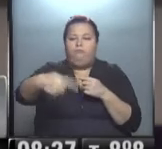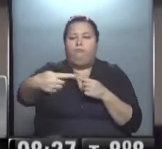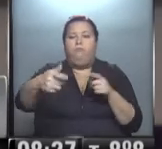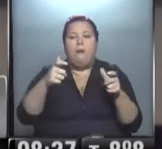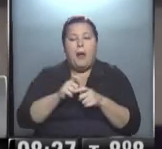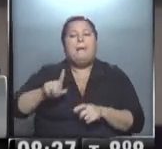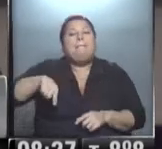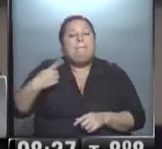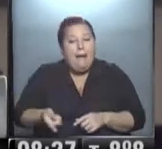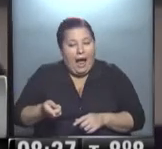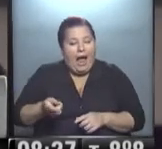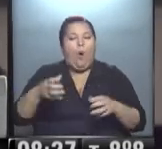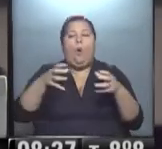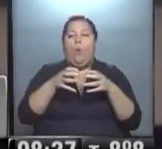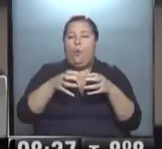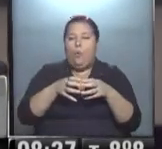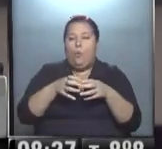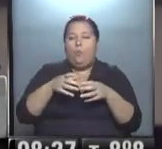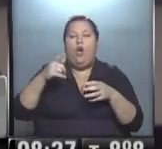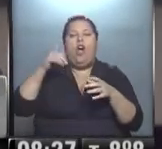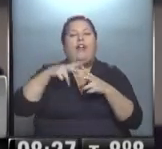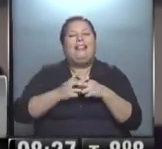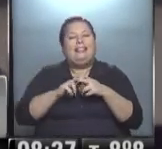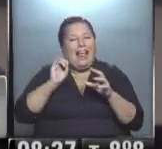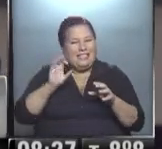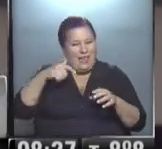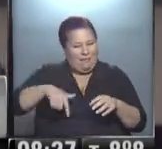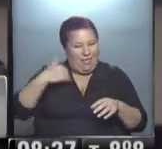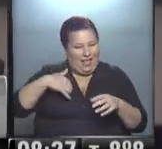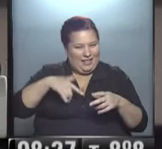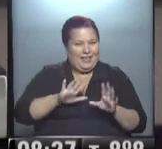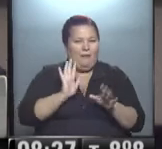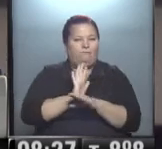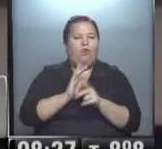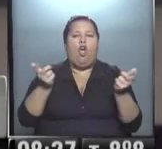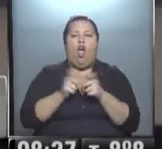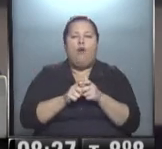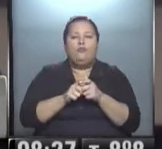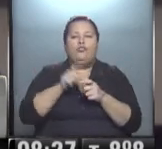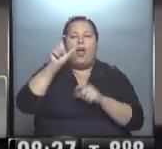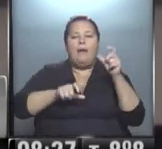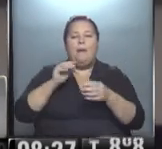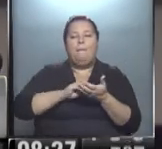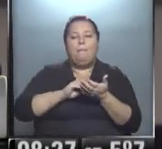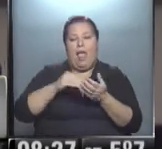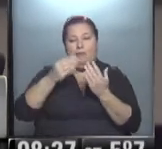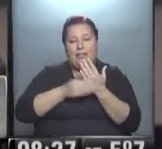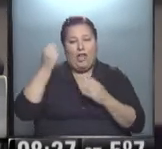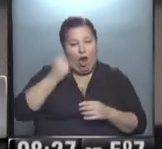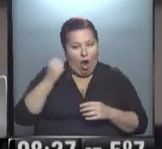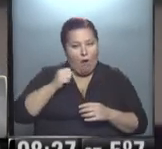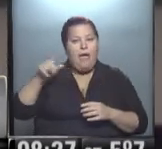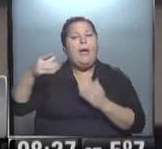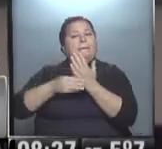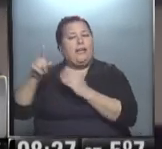para mañana va a haber una comisión técnica dijo capitanich en realidad va a ser una comisión de funcionarios del ministerio economía sin el